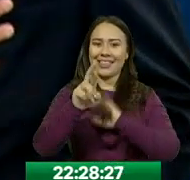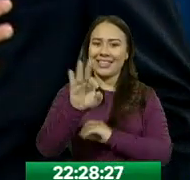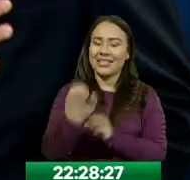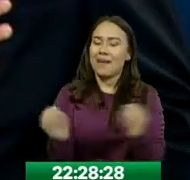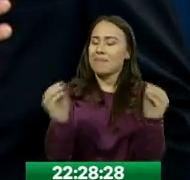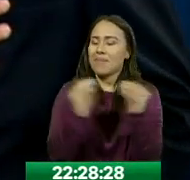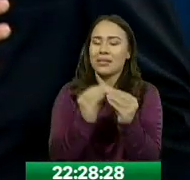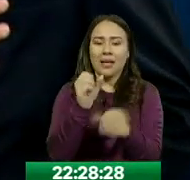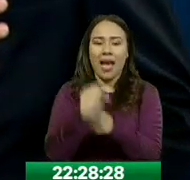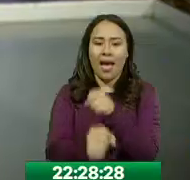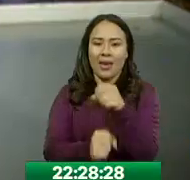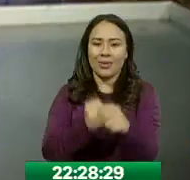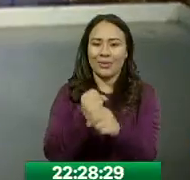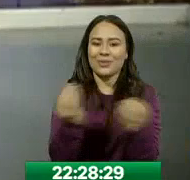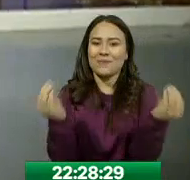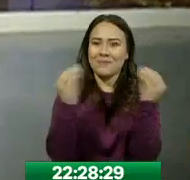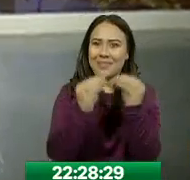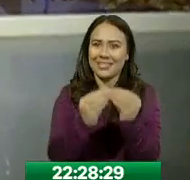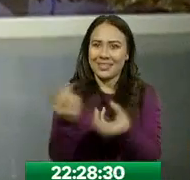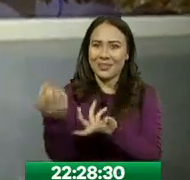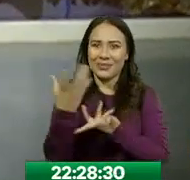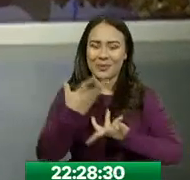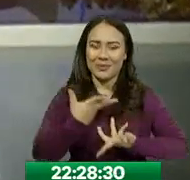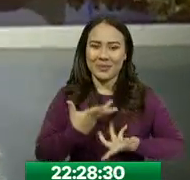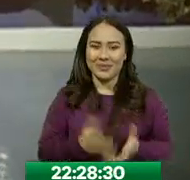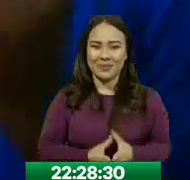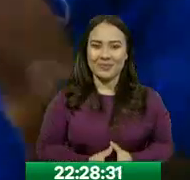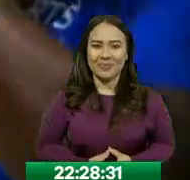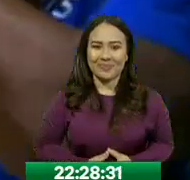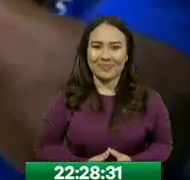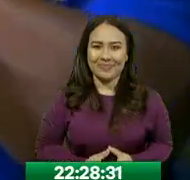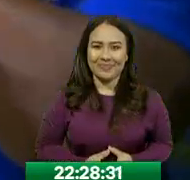más. Informó Adriana Peralta.